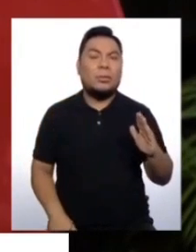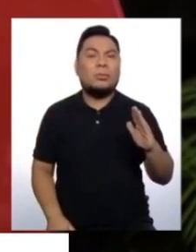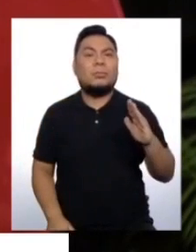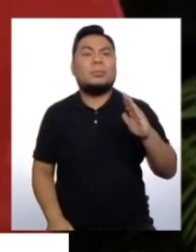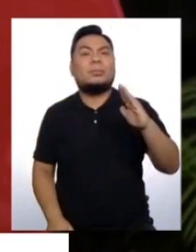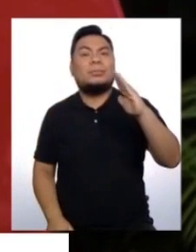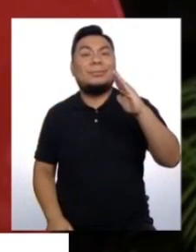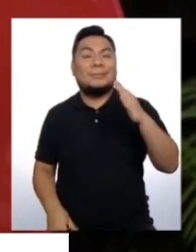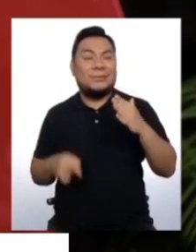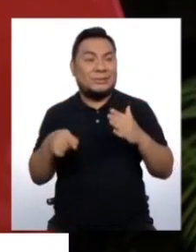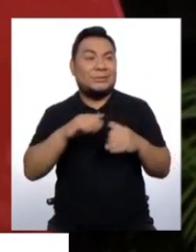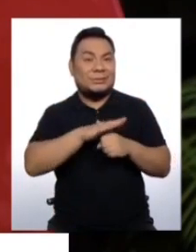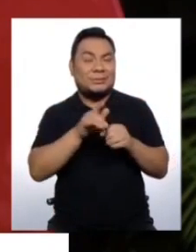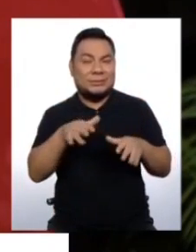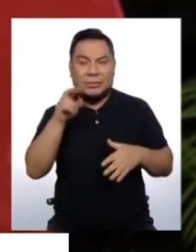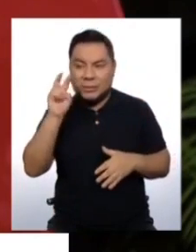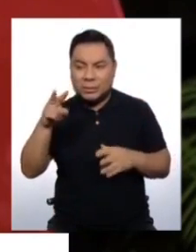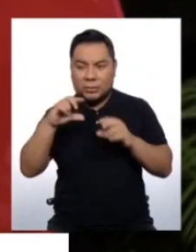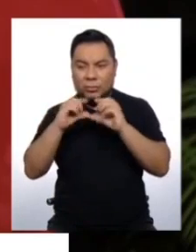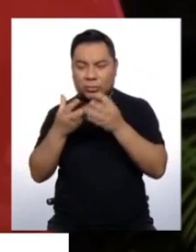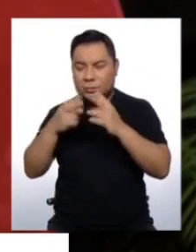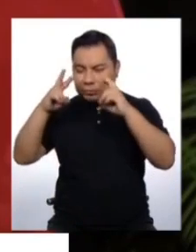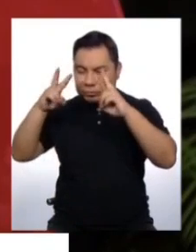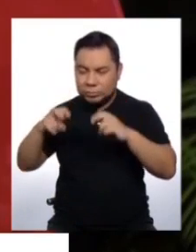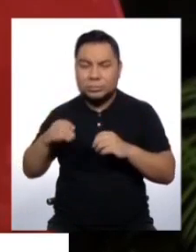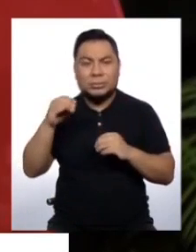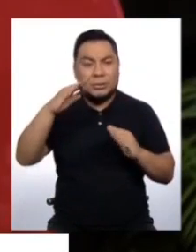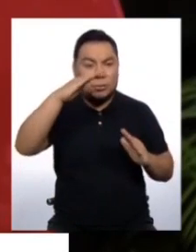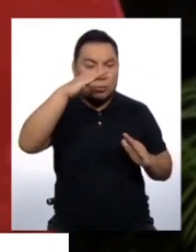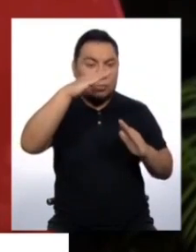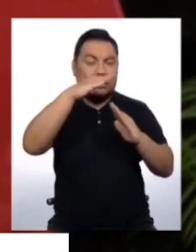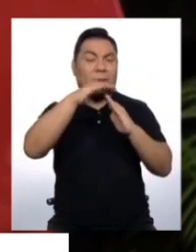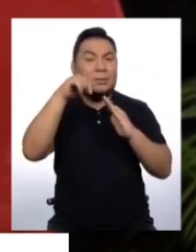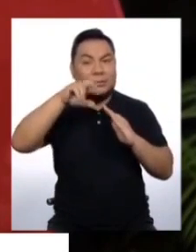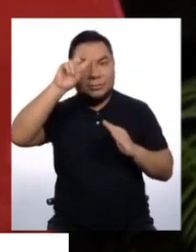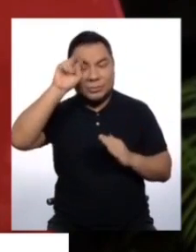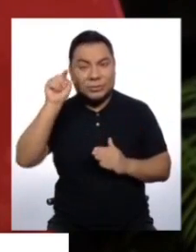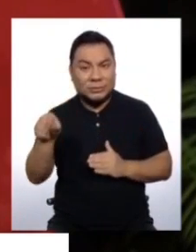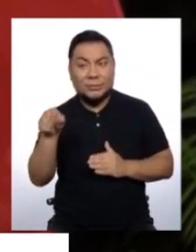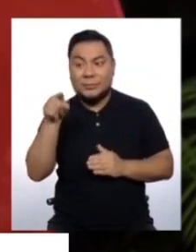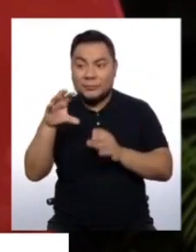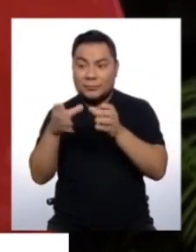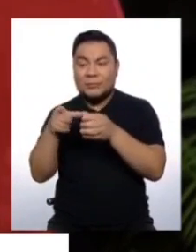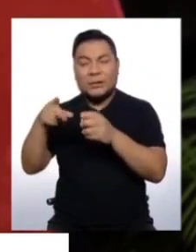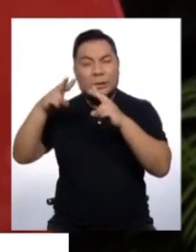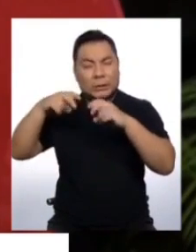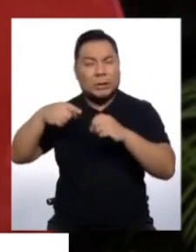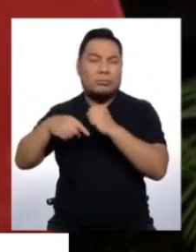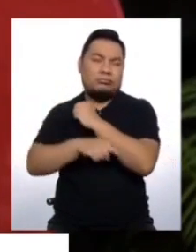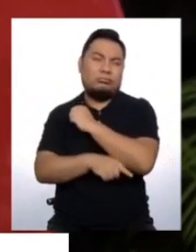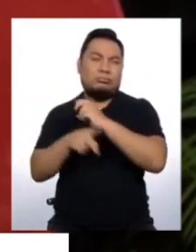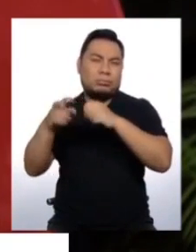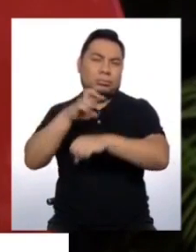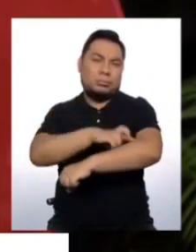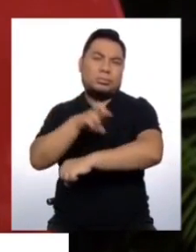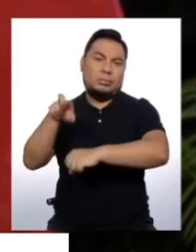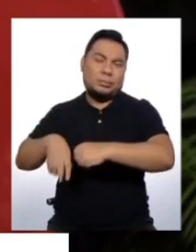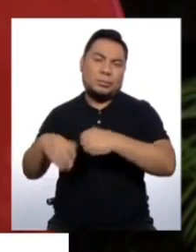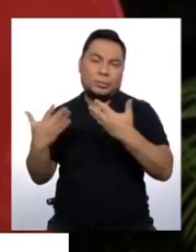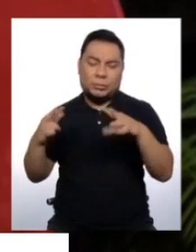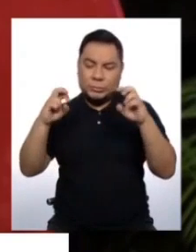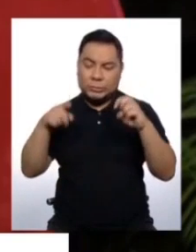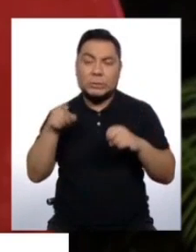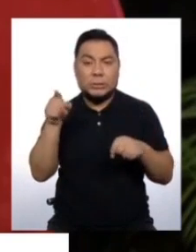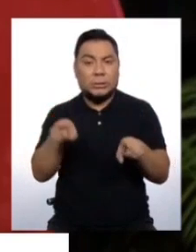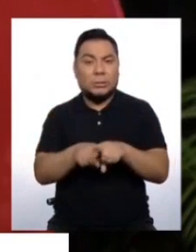tiene la enfermedad aquí en el Perú y que cruza información no solamente con este equipo, sino también